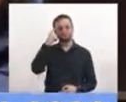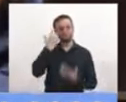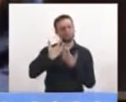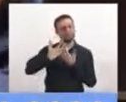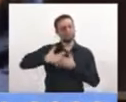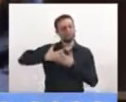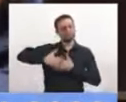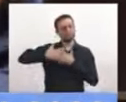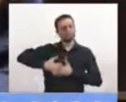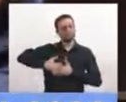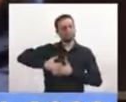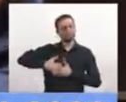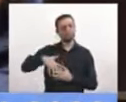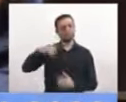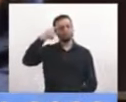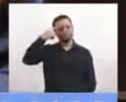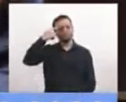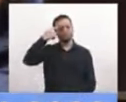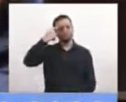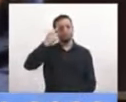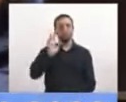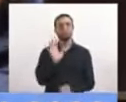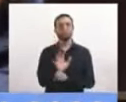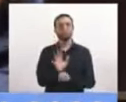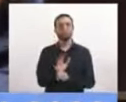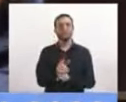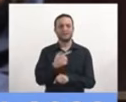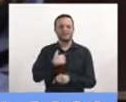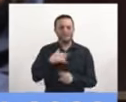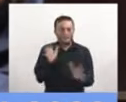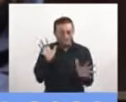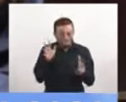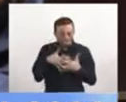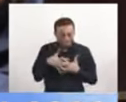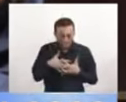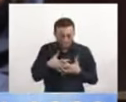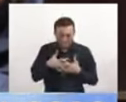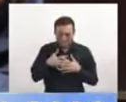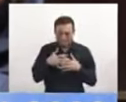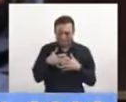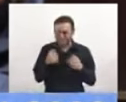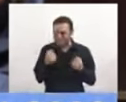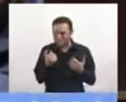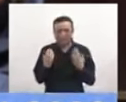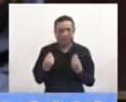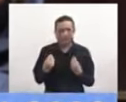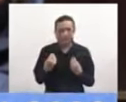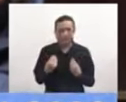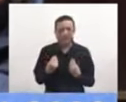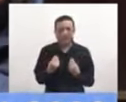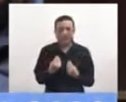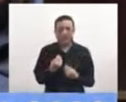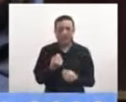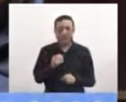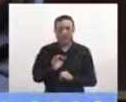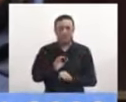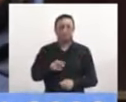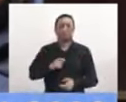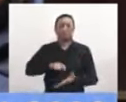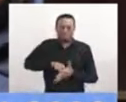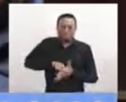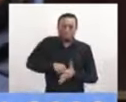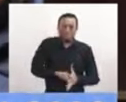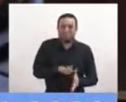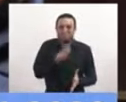desapasionadamente, tendríamos que decir que estamos atrapados. ¿En qué estamos atrapados? Bueno, tenemos una presión tributaria récord, es